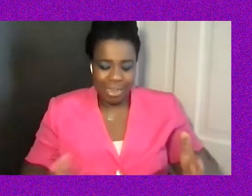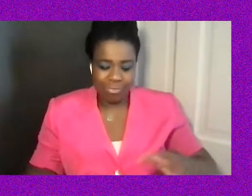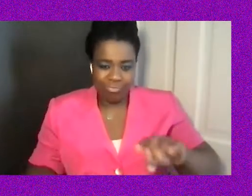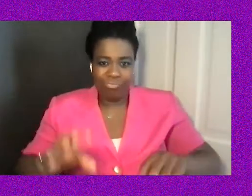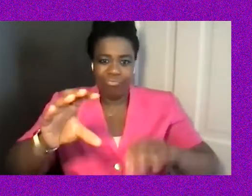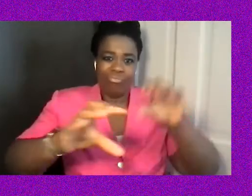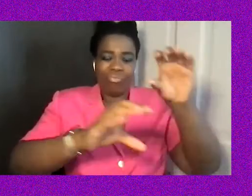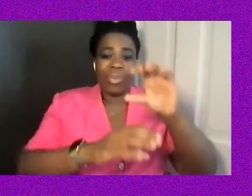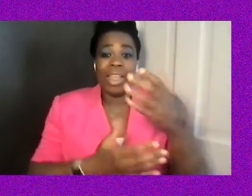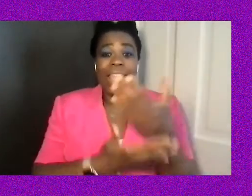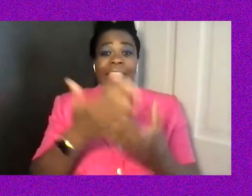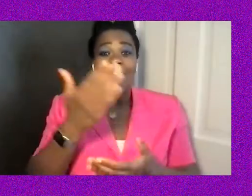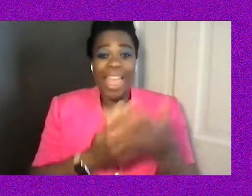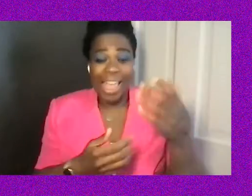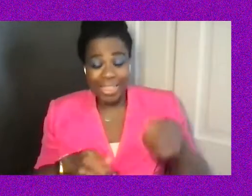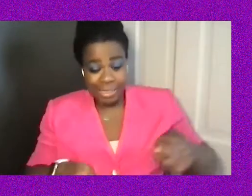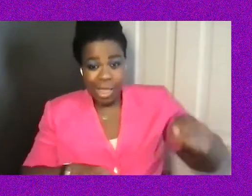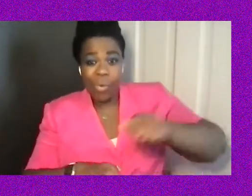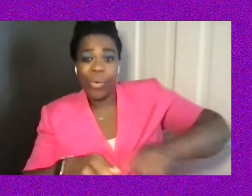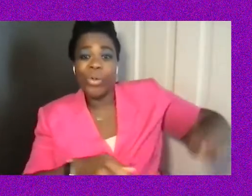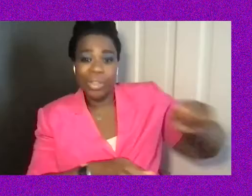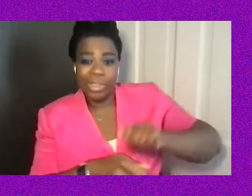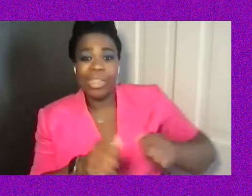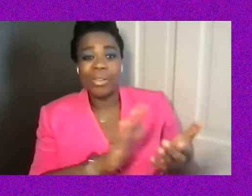comida en el